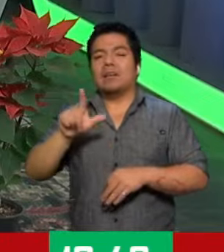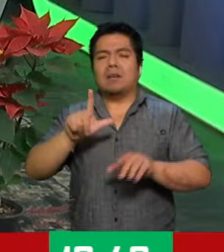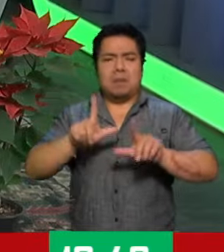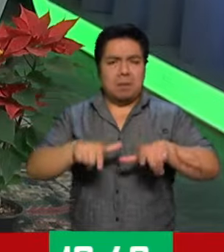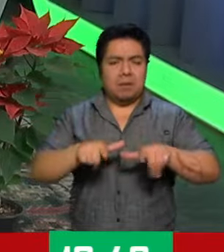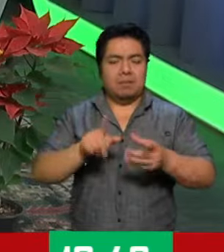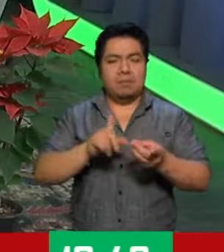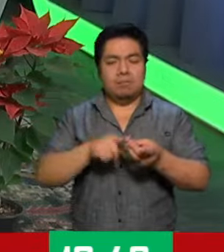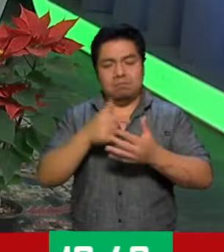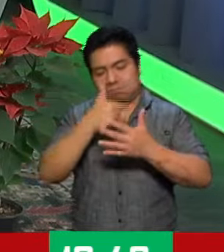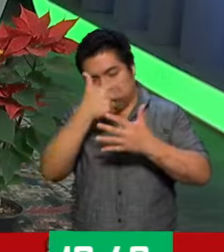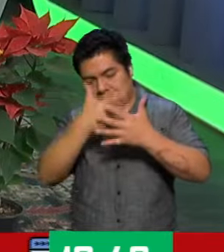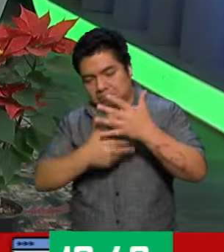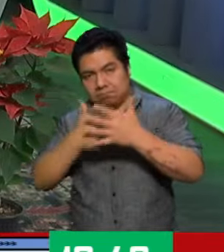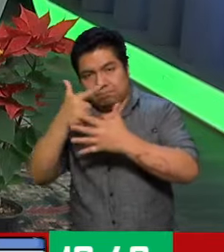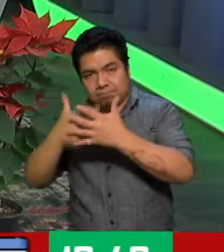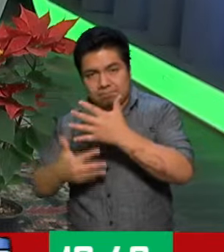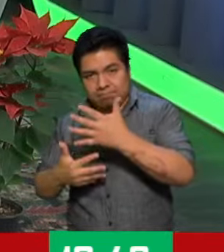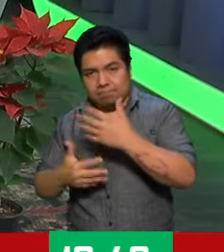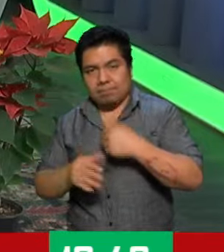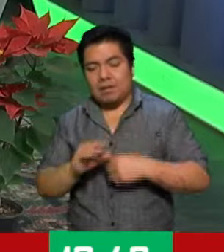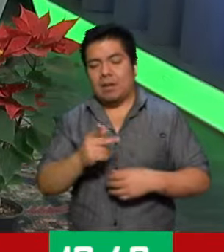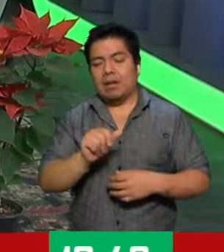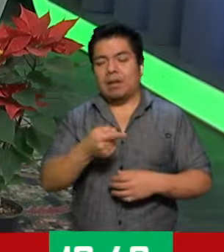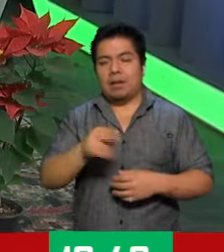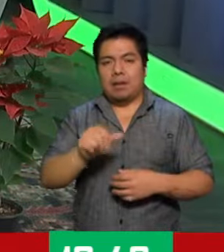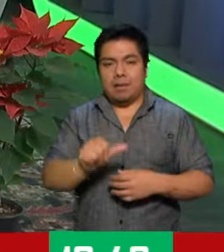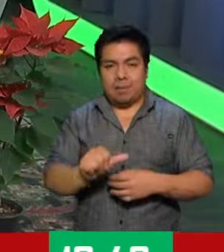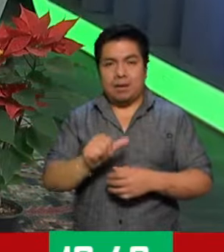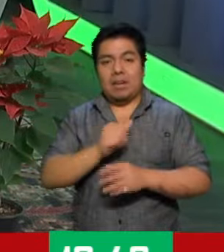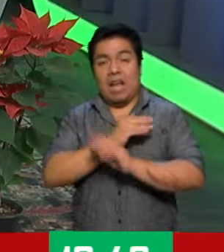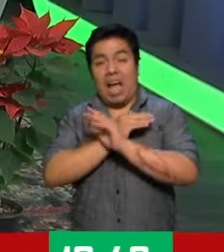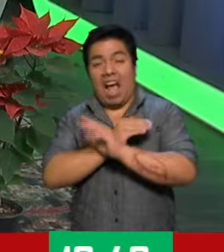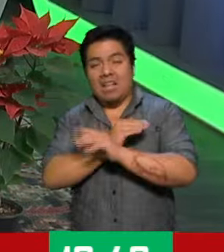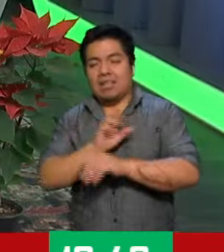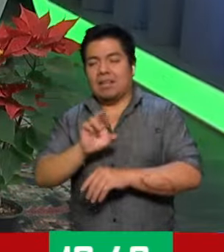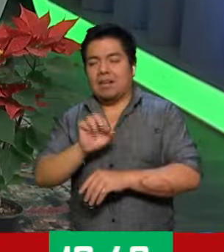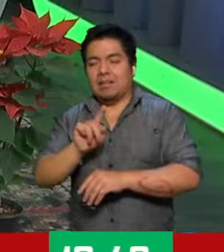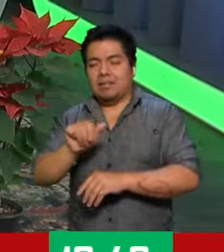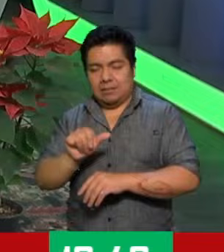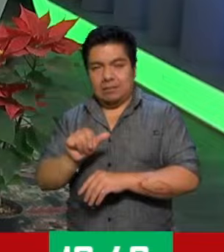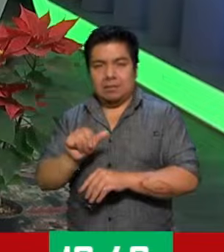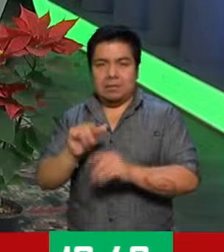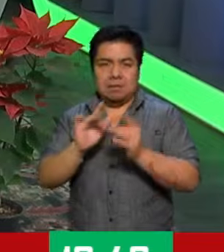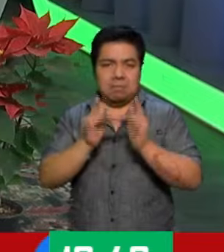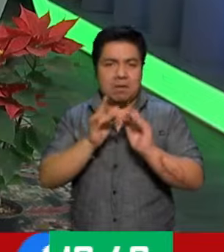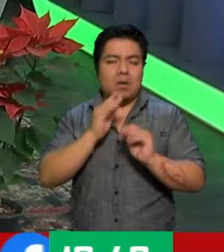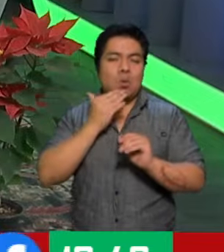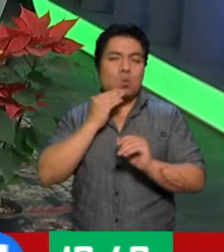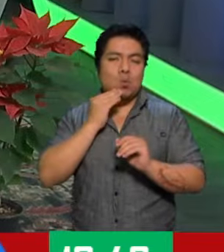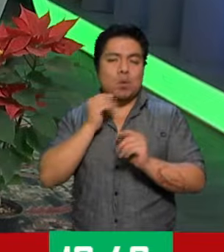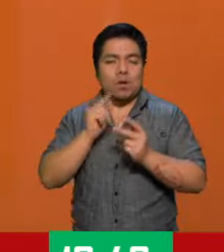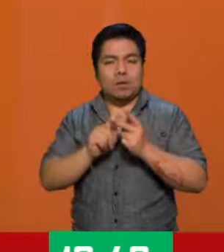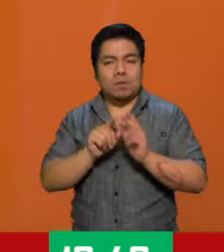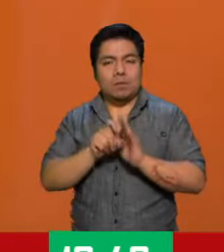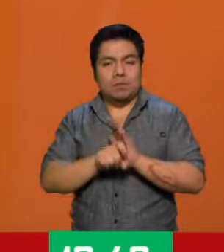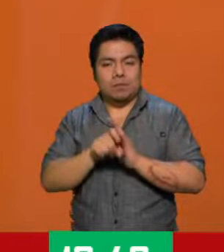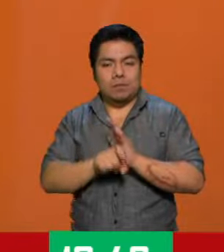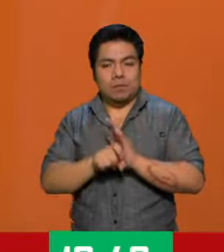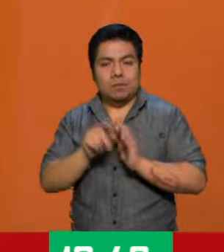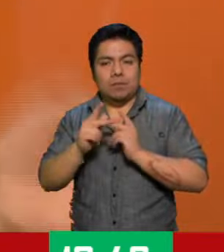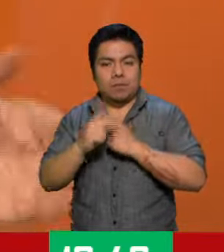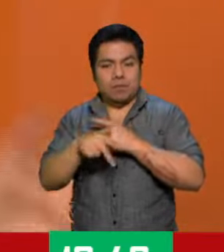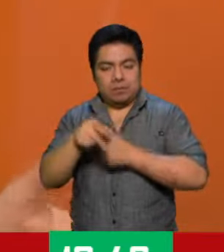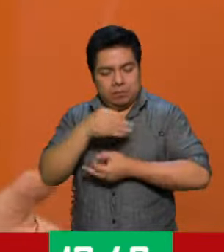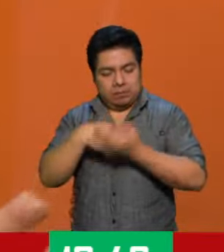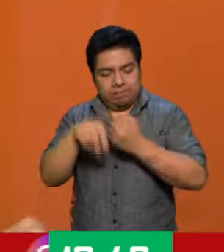hoy, ¿qué? ¿Dónde vemos las carteleras? Pachanga Antirracista, todas nuestras redes en Facebook, para ver la cartelera. Y TikTok